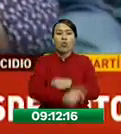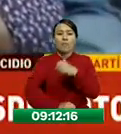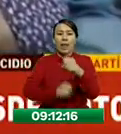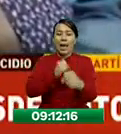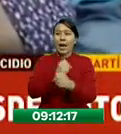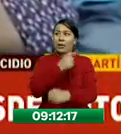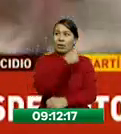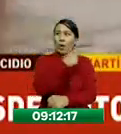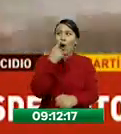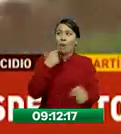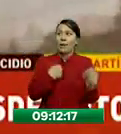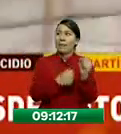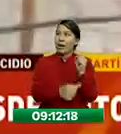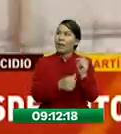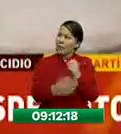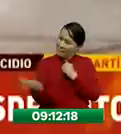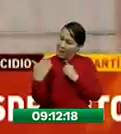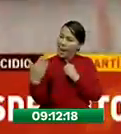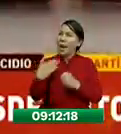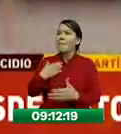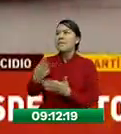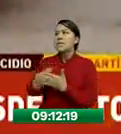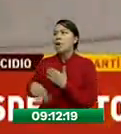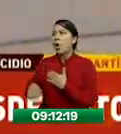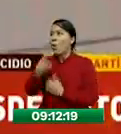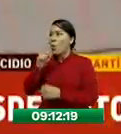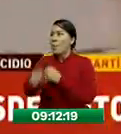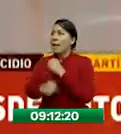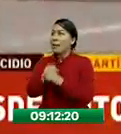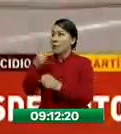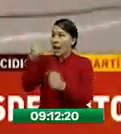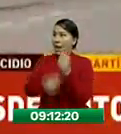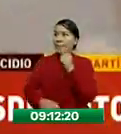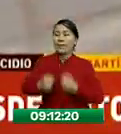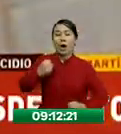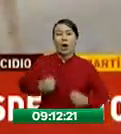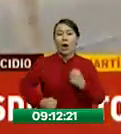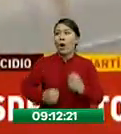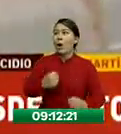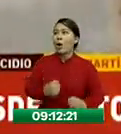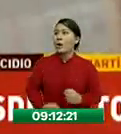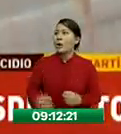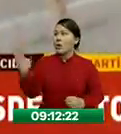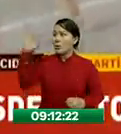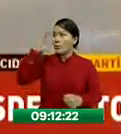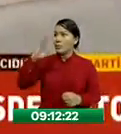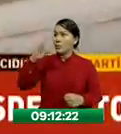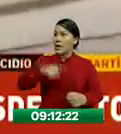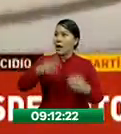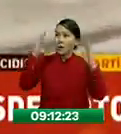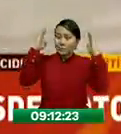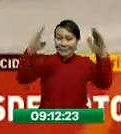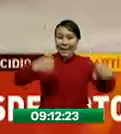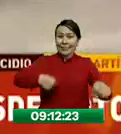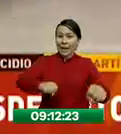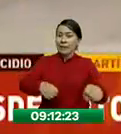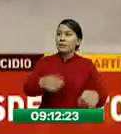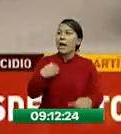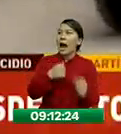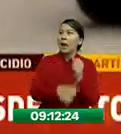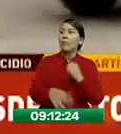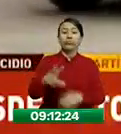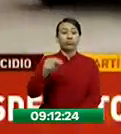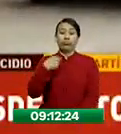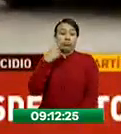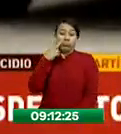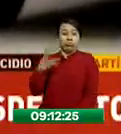cumpleaños del menor. Aquí vemos a las hermanas de Nimia corriendo hasta esta vivienda para encarar al mototaxista y a su hermano, pero ambos